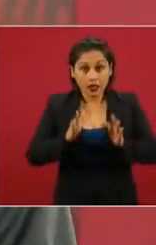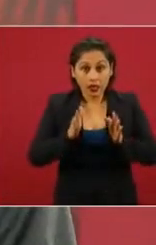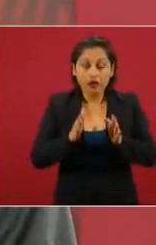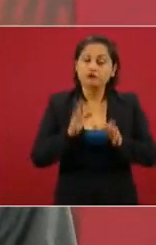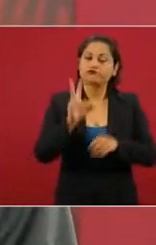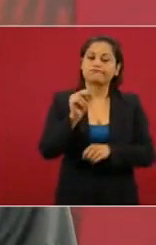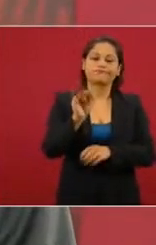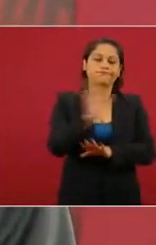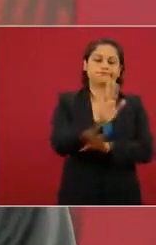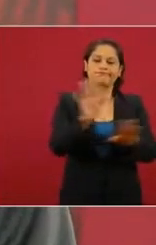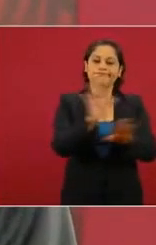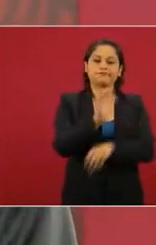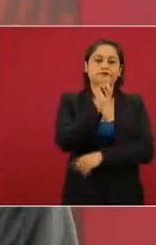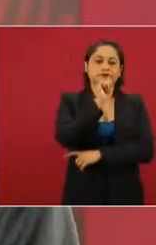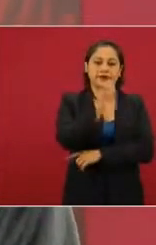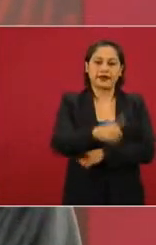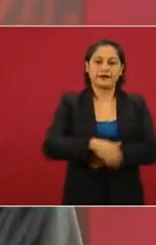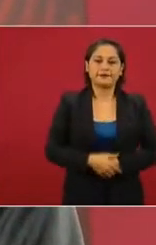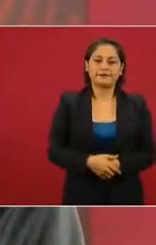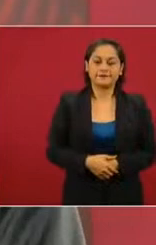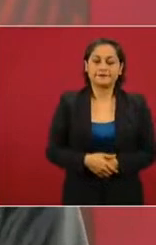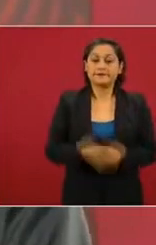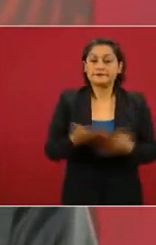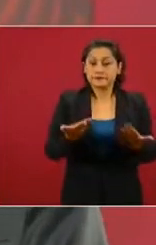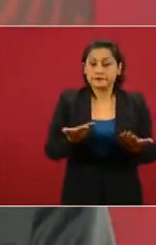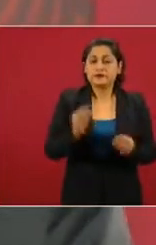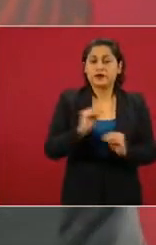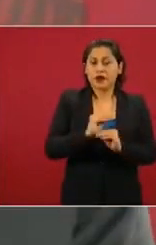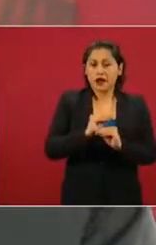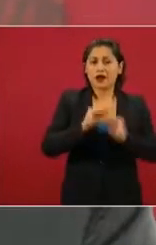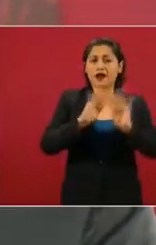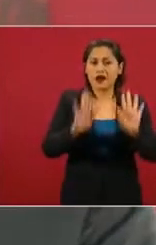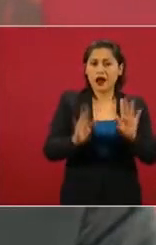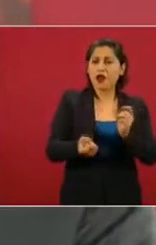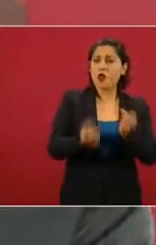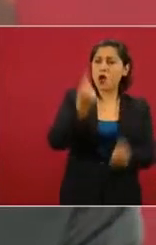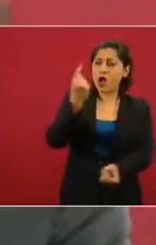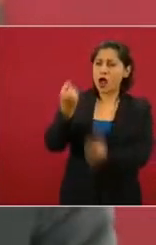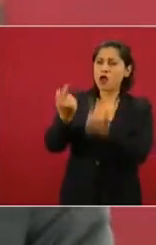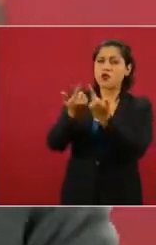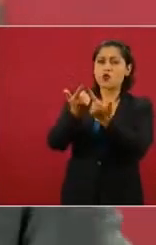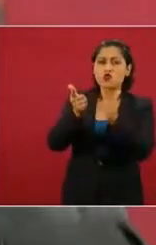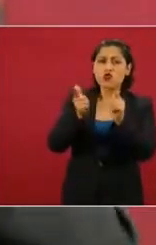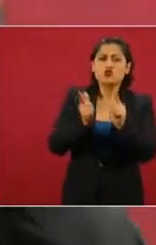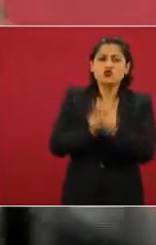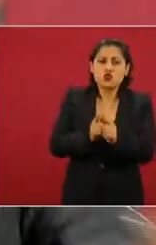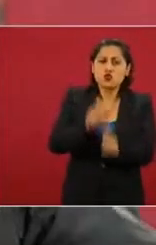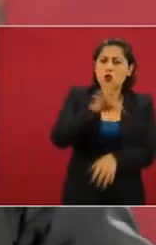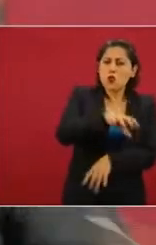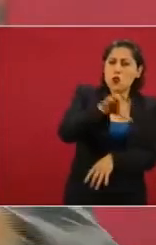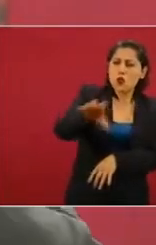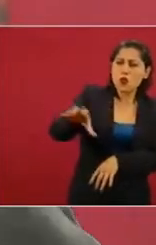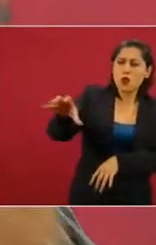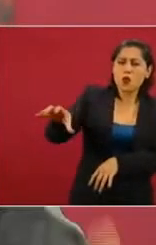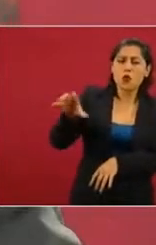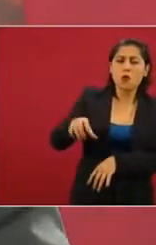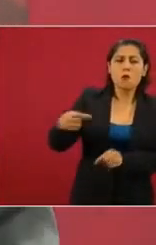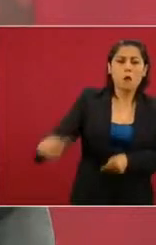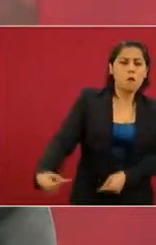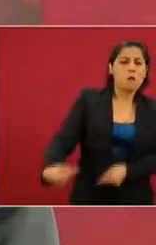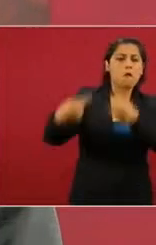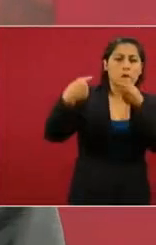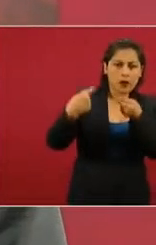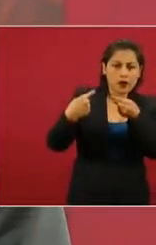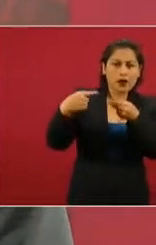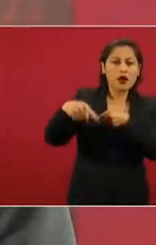muy capaz, que está a un paso de unirse a estos grupos de extrema derecha. Y siempre esos extremos siempre son